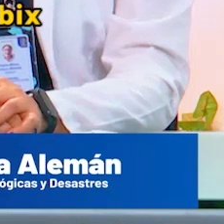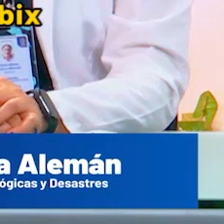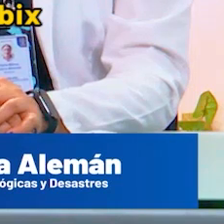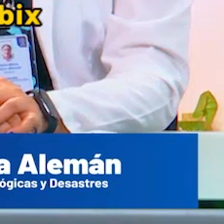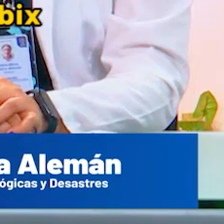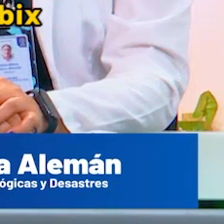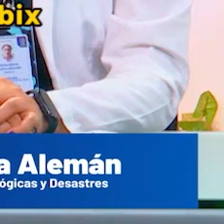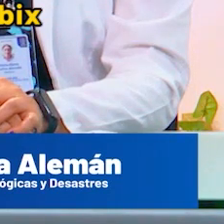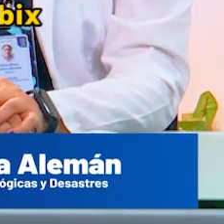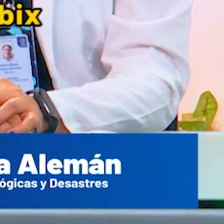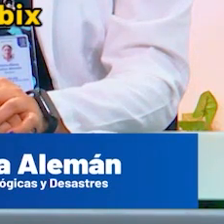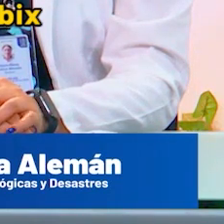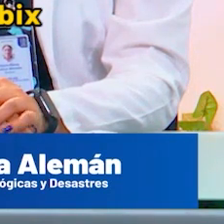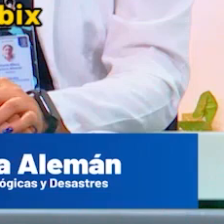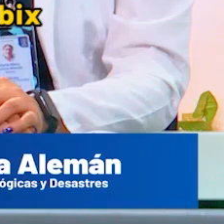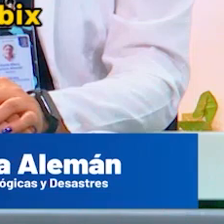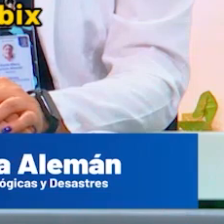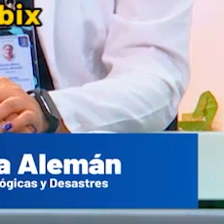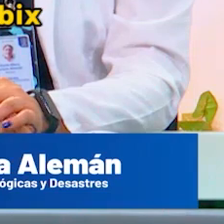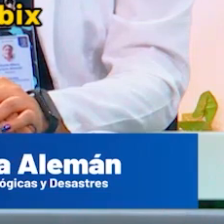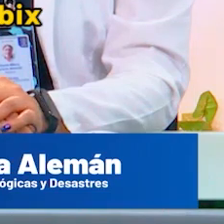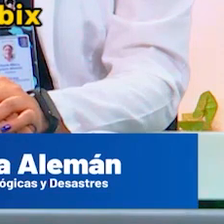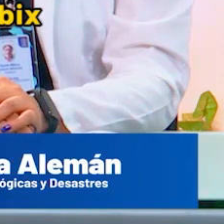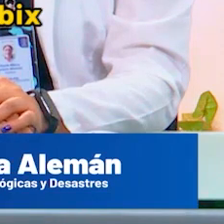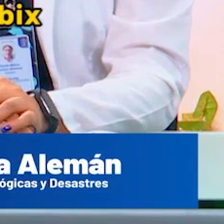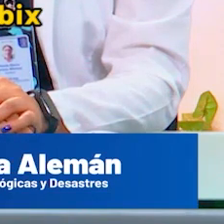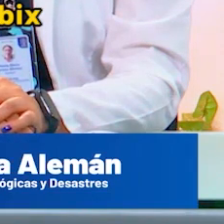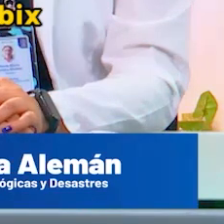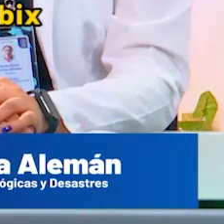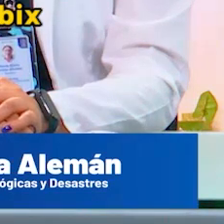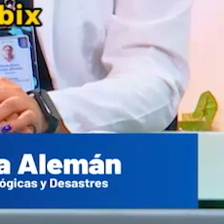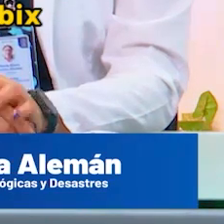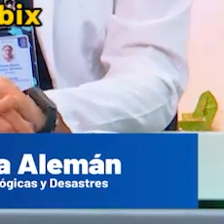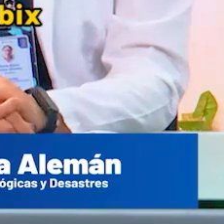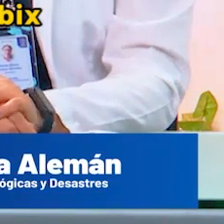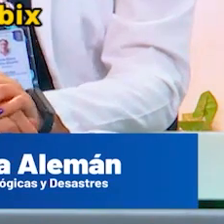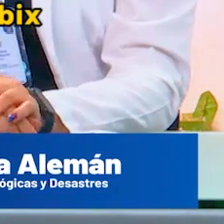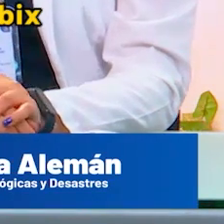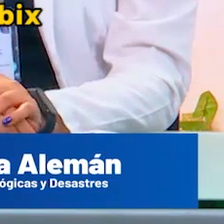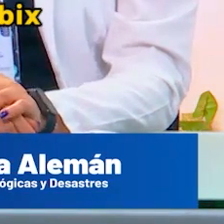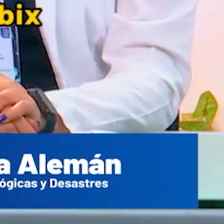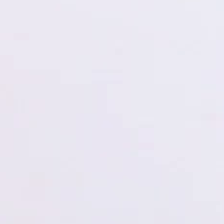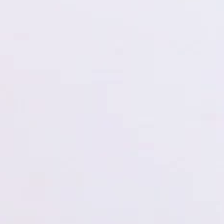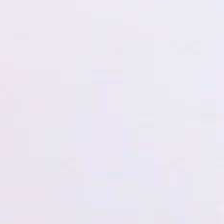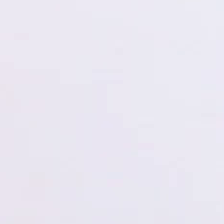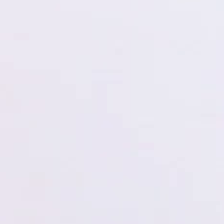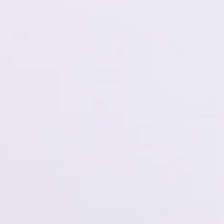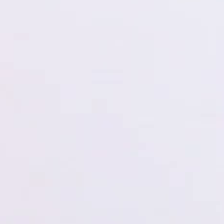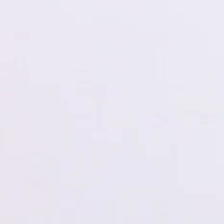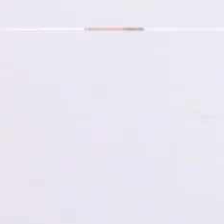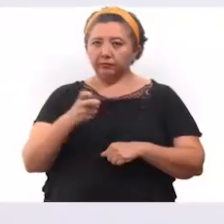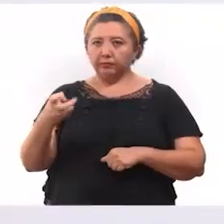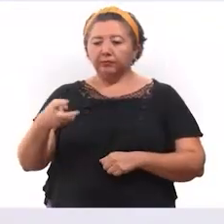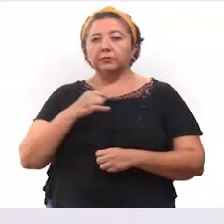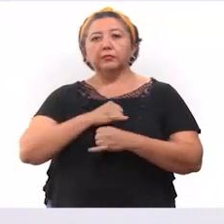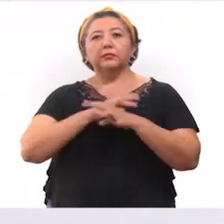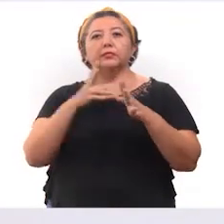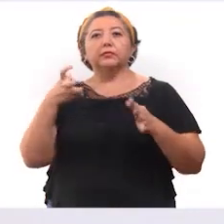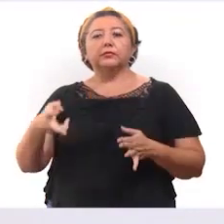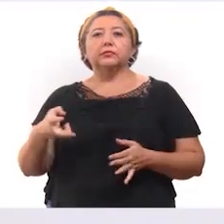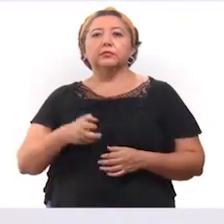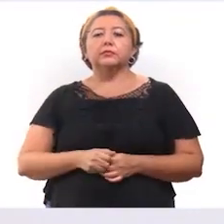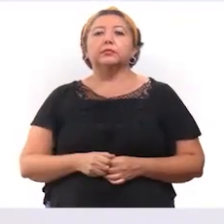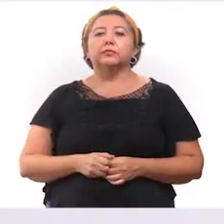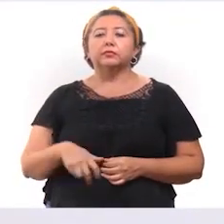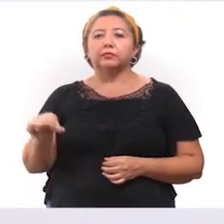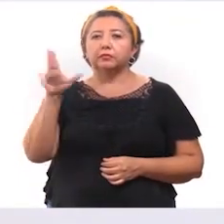Buenas tardes. A continuación, les presentaremos el parte médico relacionado con el COVID-19. Adelante, Química. Gracias, doctor. Este es el parte